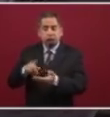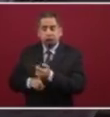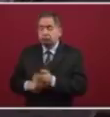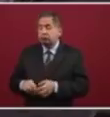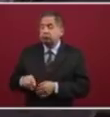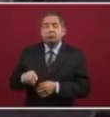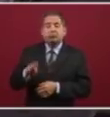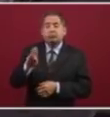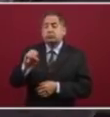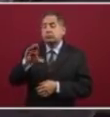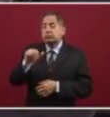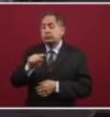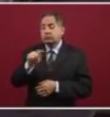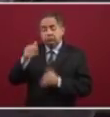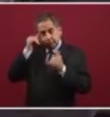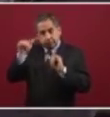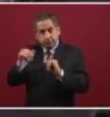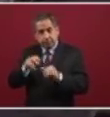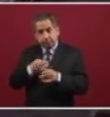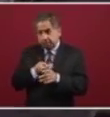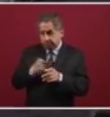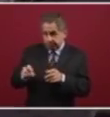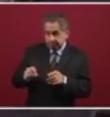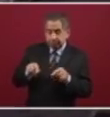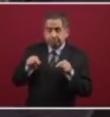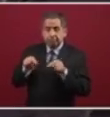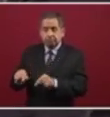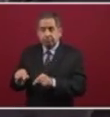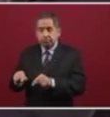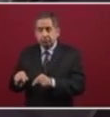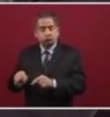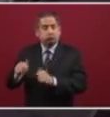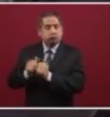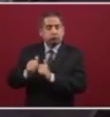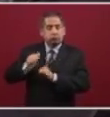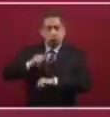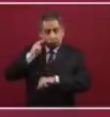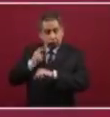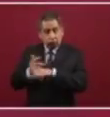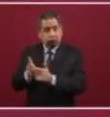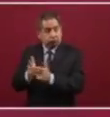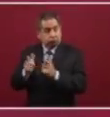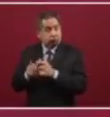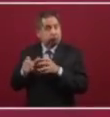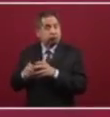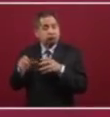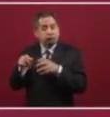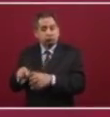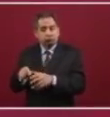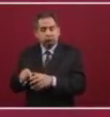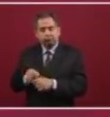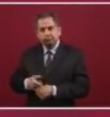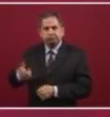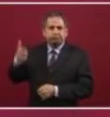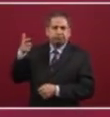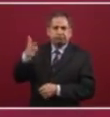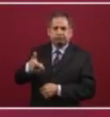Toro, en un desembarco, él a cargo de un grupo guerrillero es